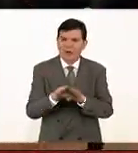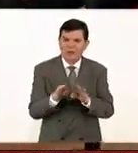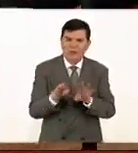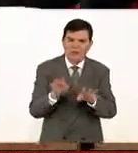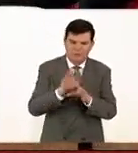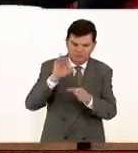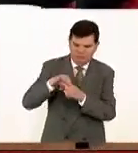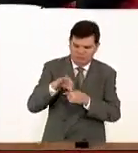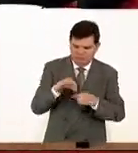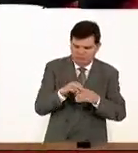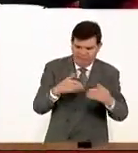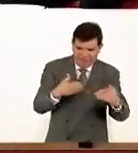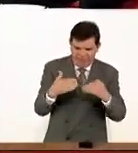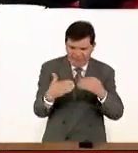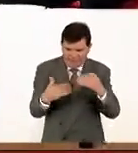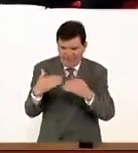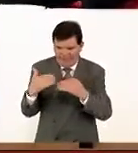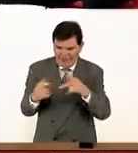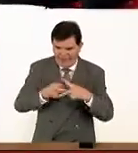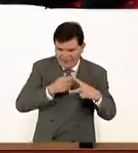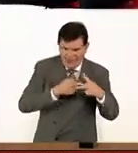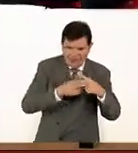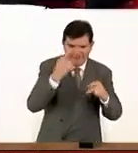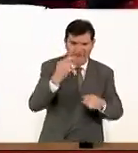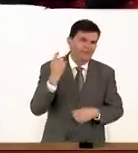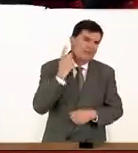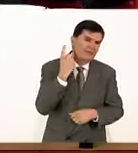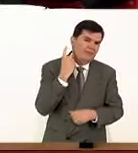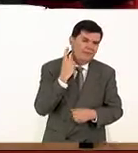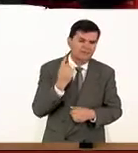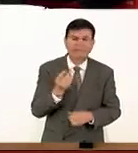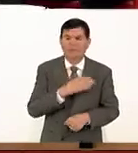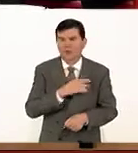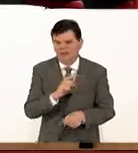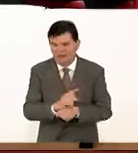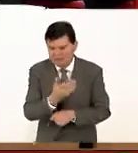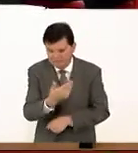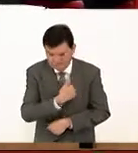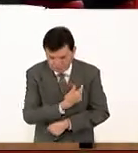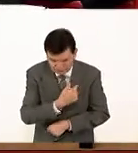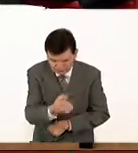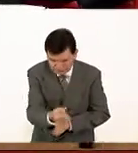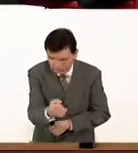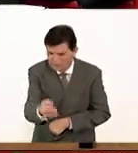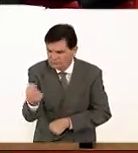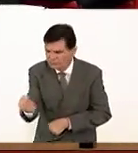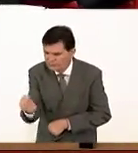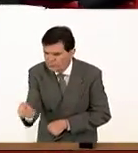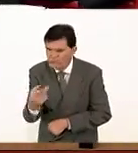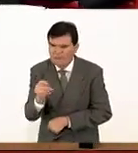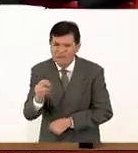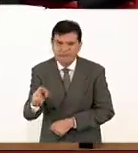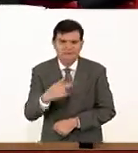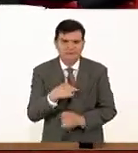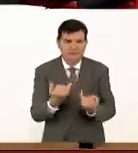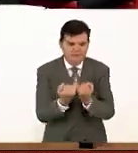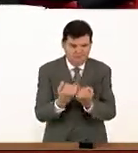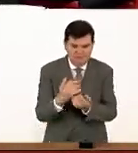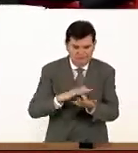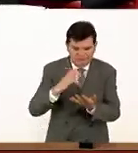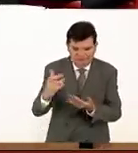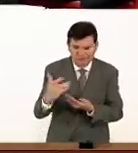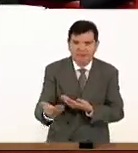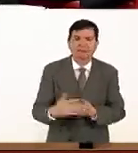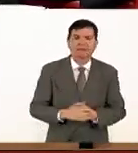tendencias electorales aquí en el Distrito Federal para diputados. Así es. ¿Cómo estás, Pati Omar? Un gusto estar con Bienvenido, ustedes. Paco. Igualmente. No, al contrario, gracias a